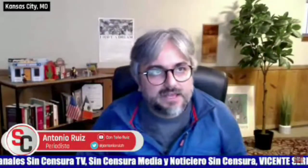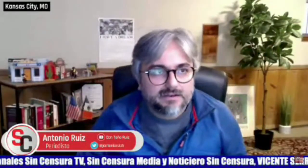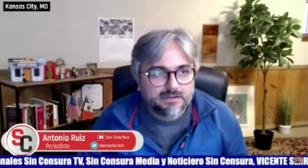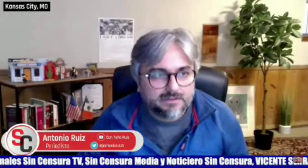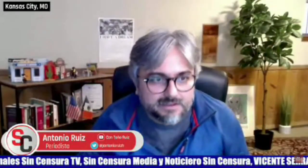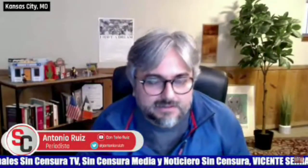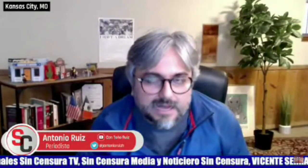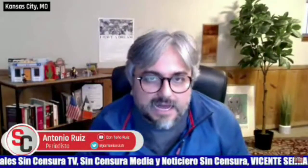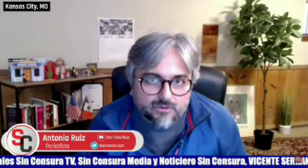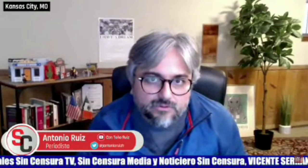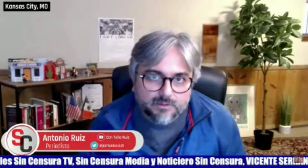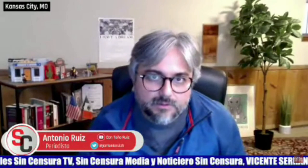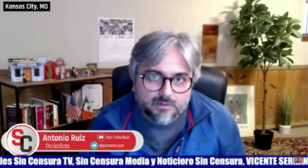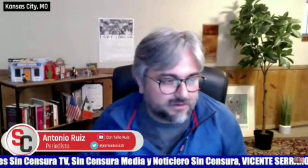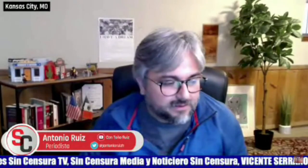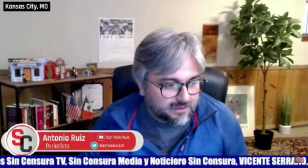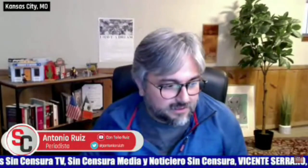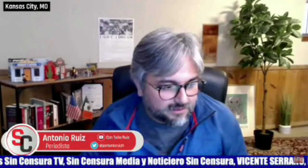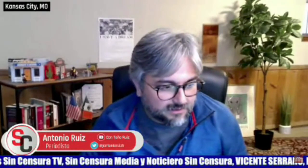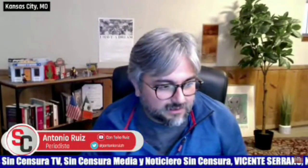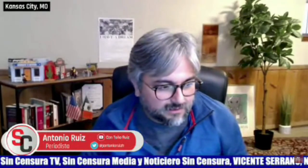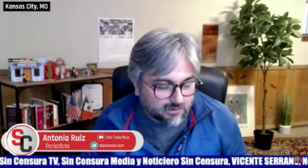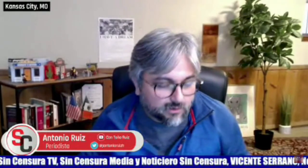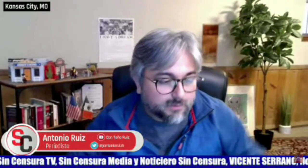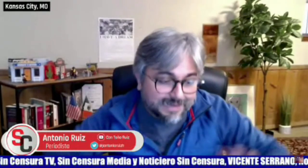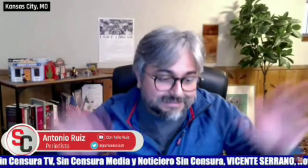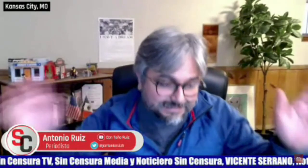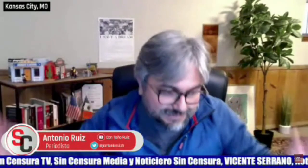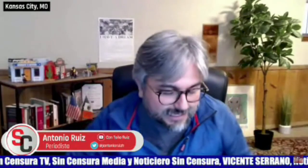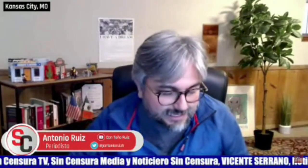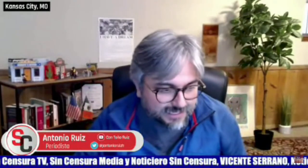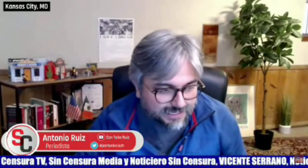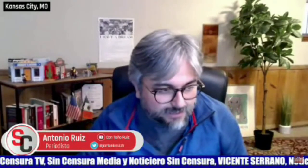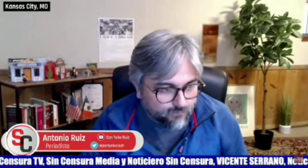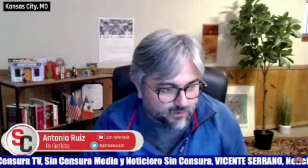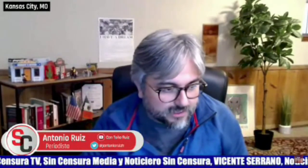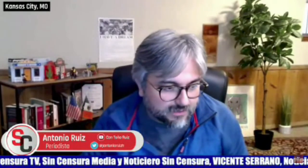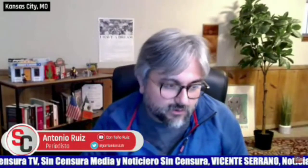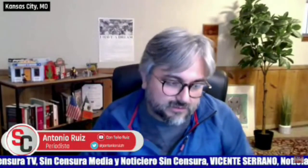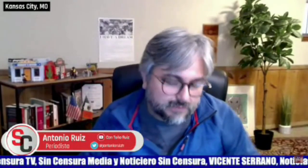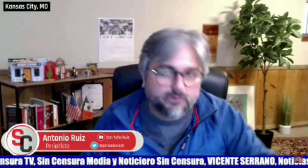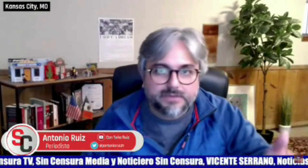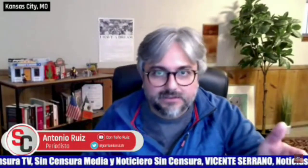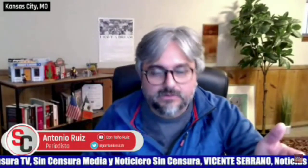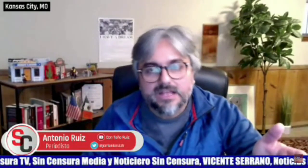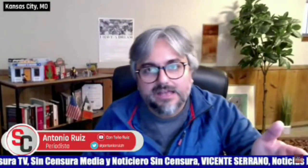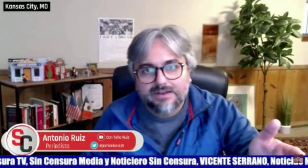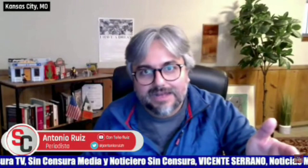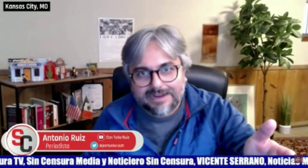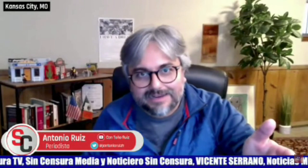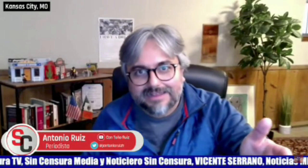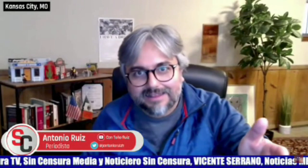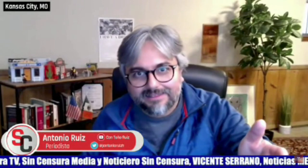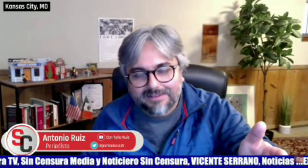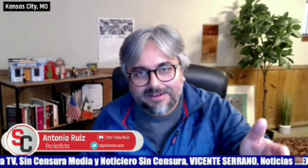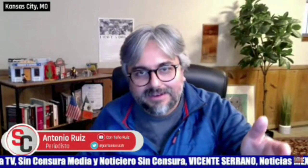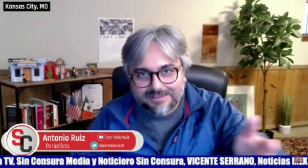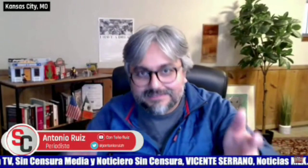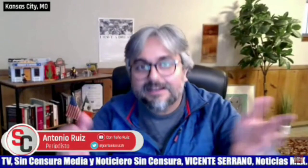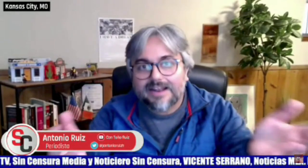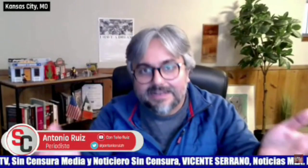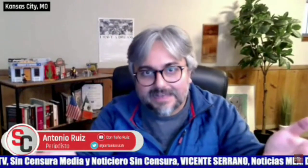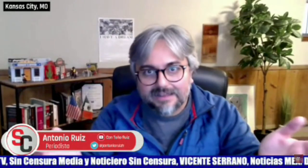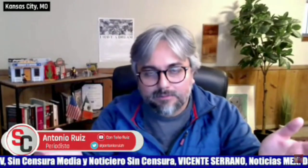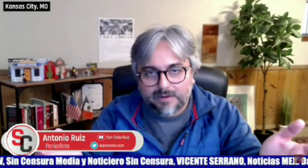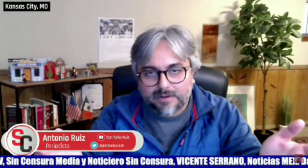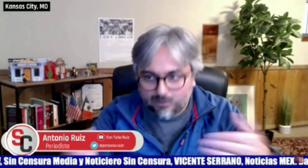hecho en 10 años y van a estar, los van a exigir ahí en California, ¿no? Y hoy estamos viendo la realidad, la